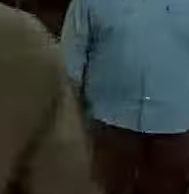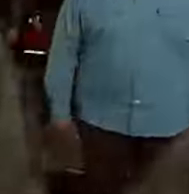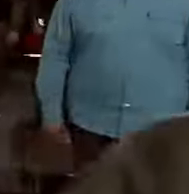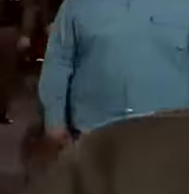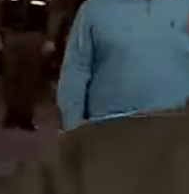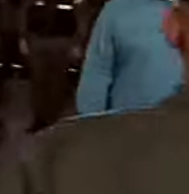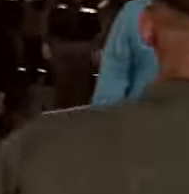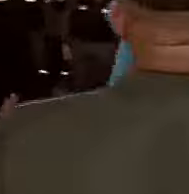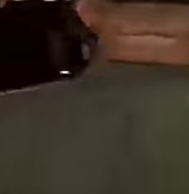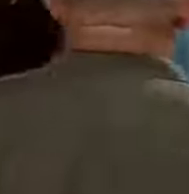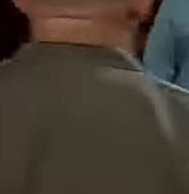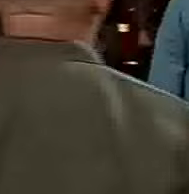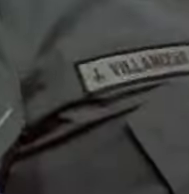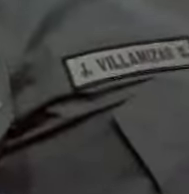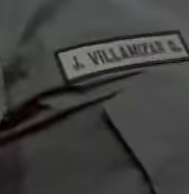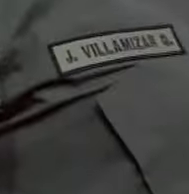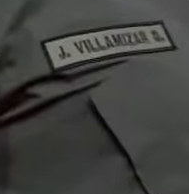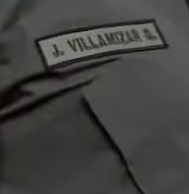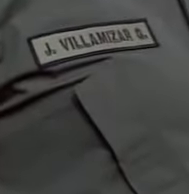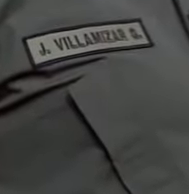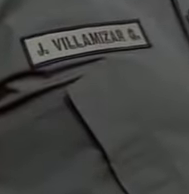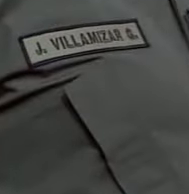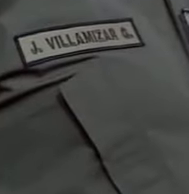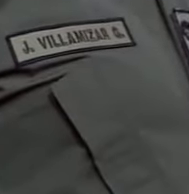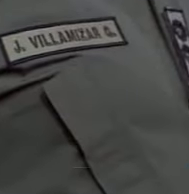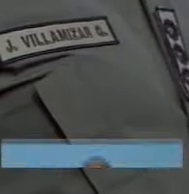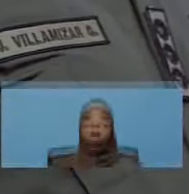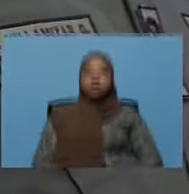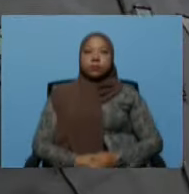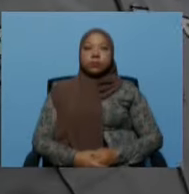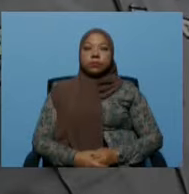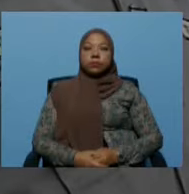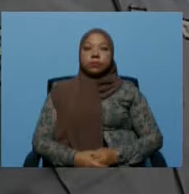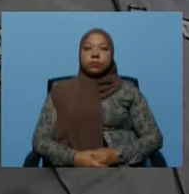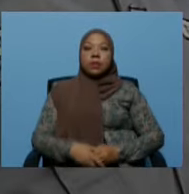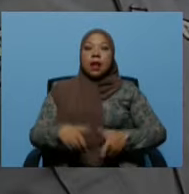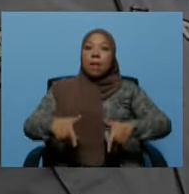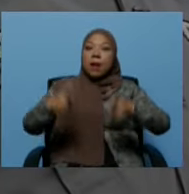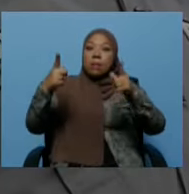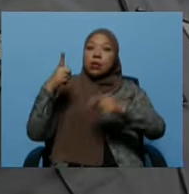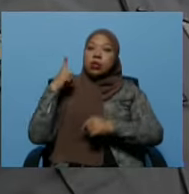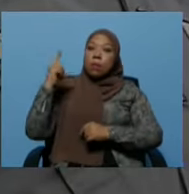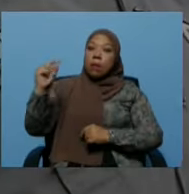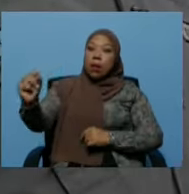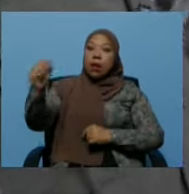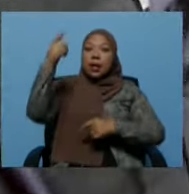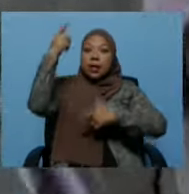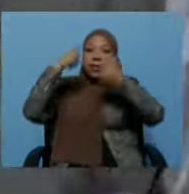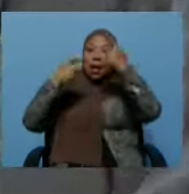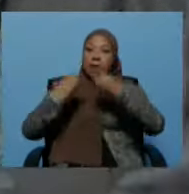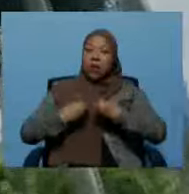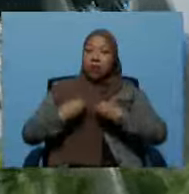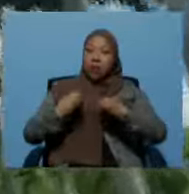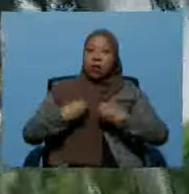Chávez vive. La patria sigue. Mi comandante jefe, permiso para retirarme. Autorizado. A la